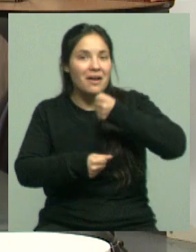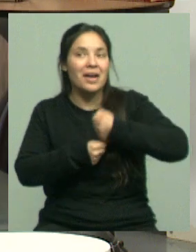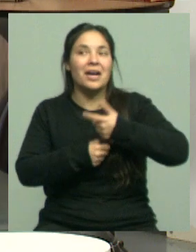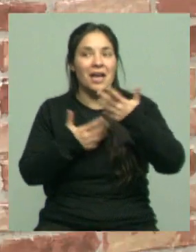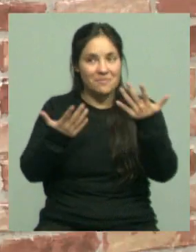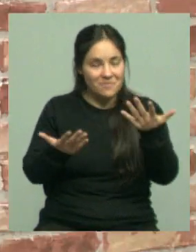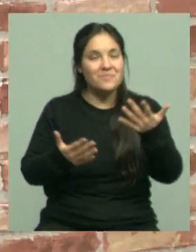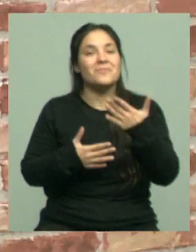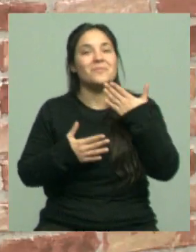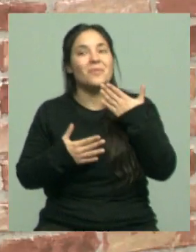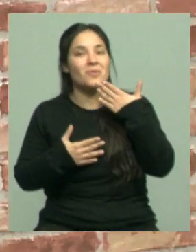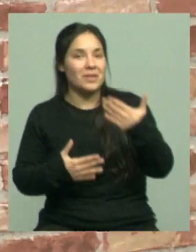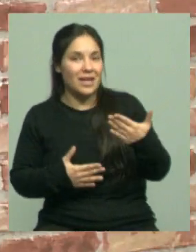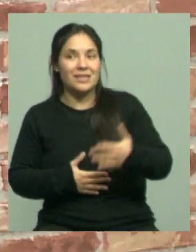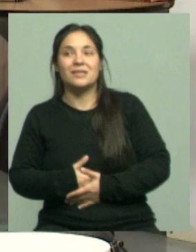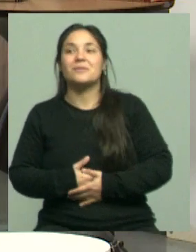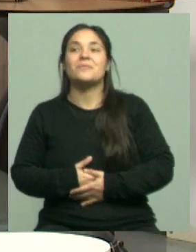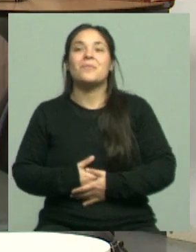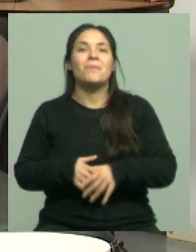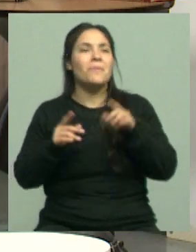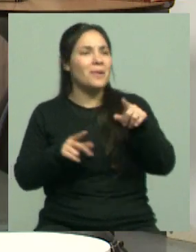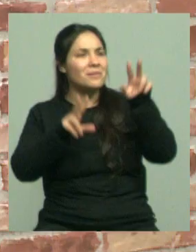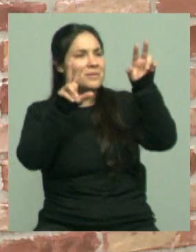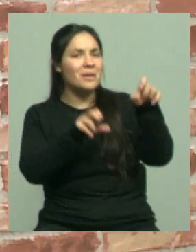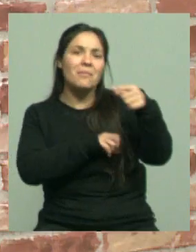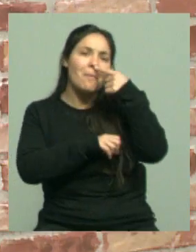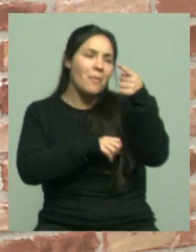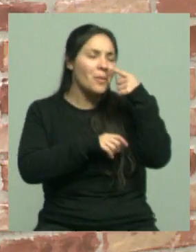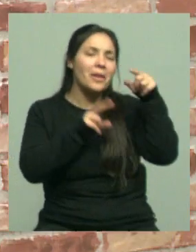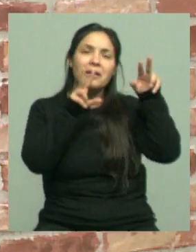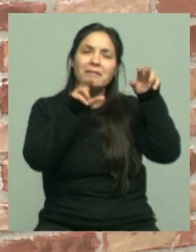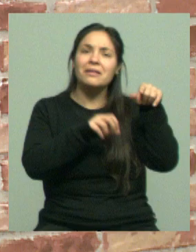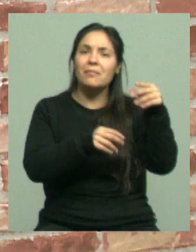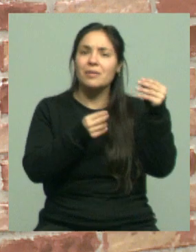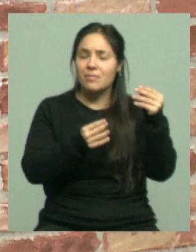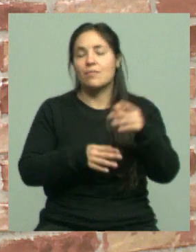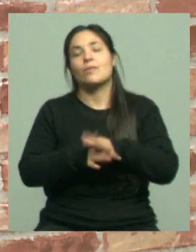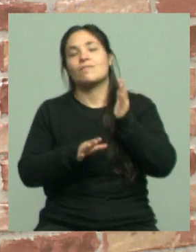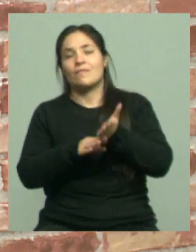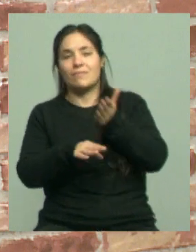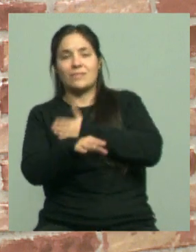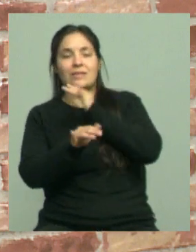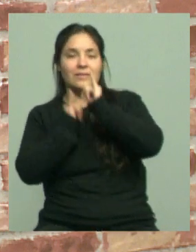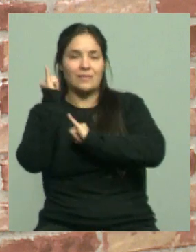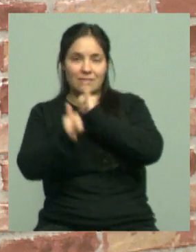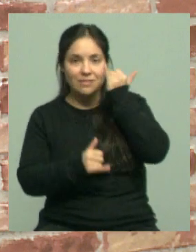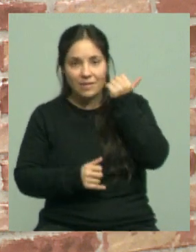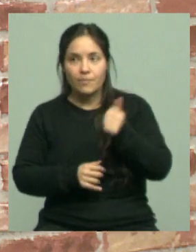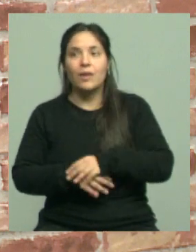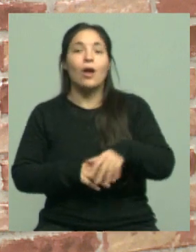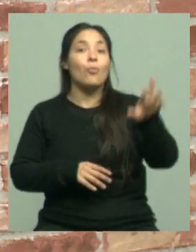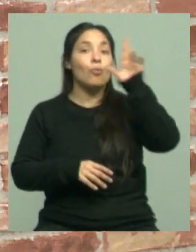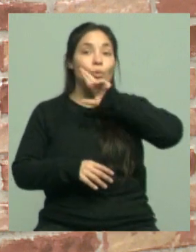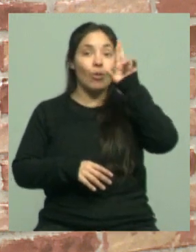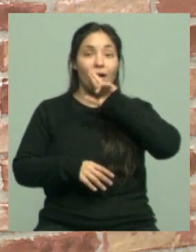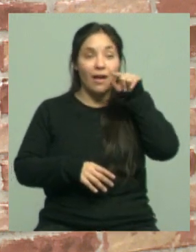como buenísimo. De, y además nos gustaba el tema que nos vas a plantear ahora, que es, lo decíamos también al comienzo, esto de las chicas